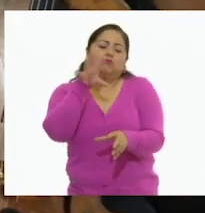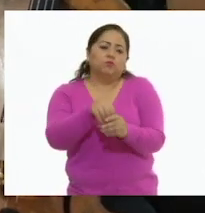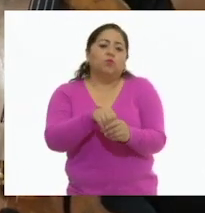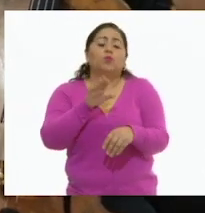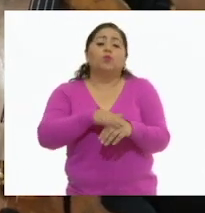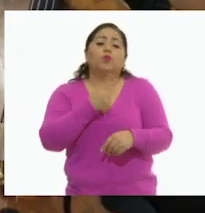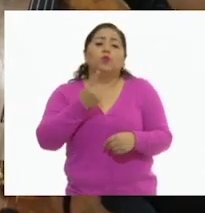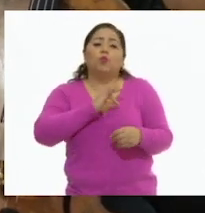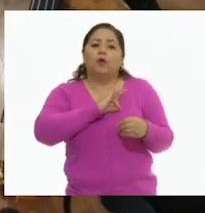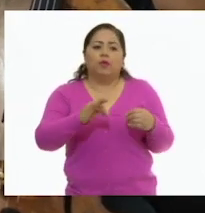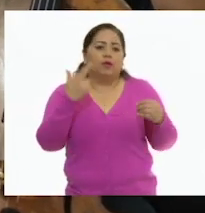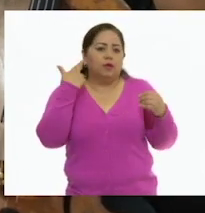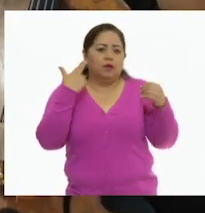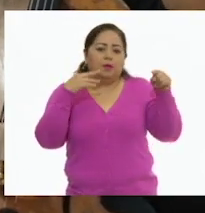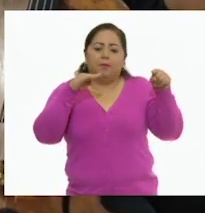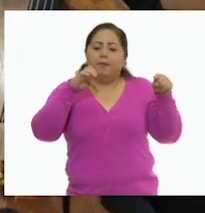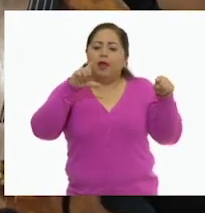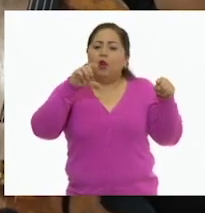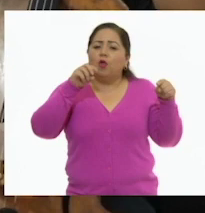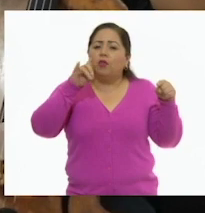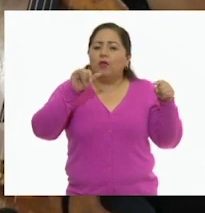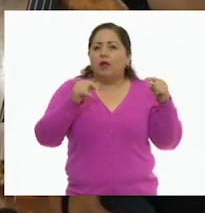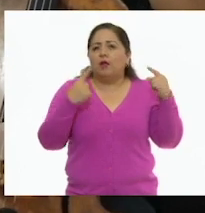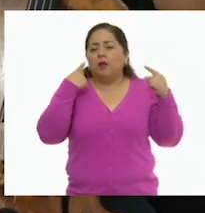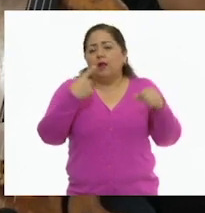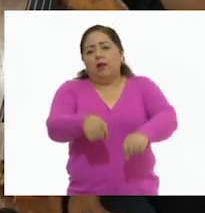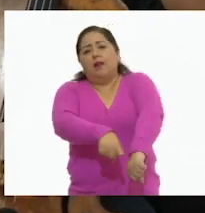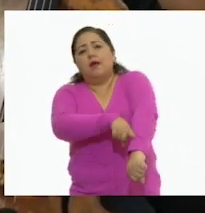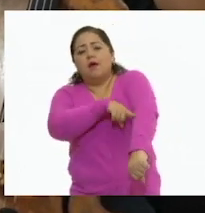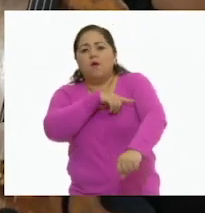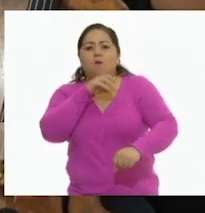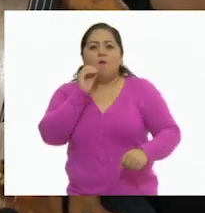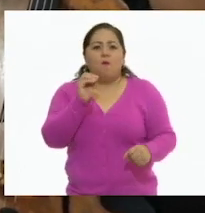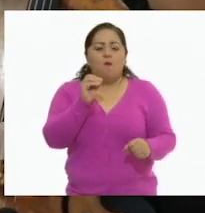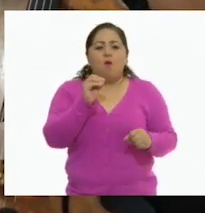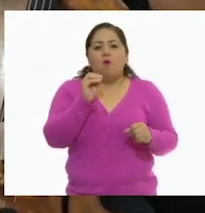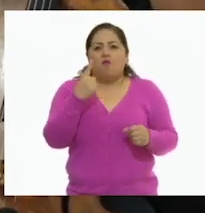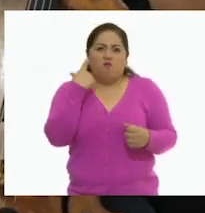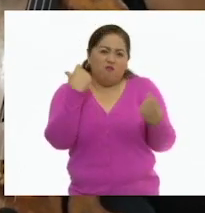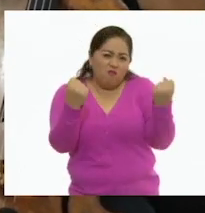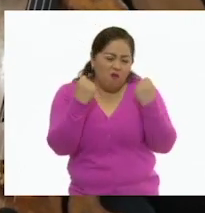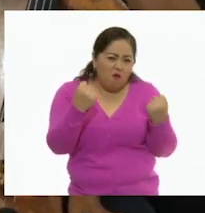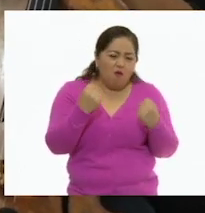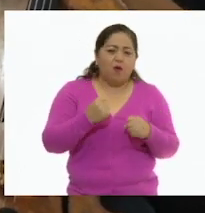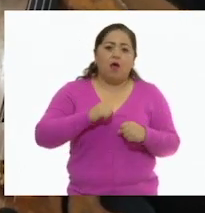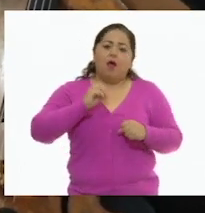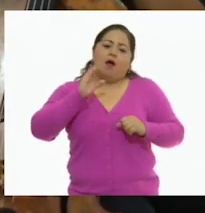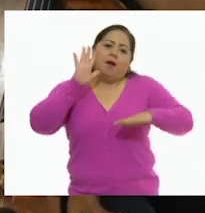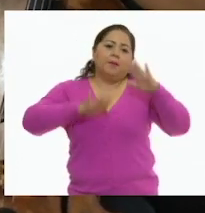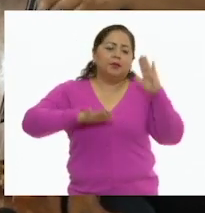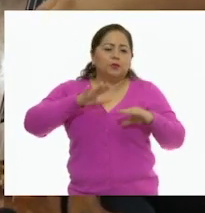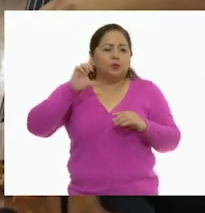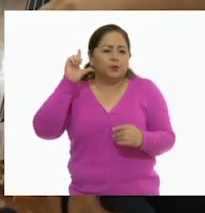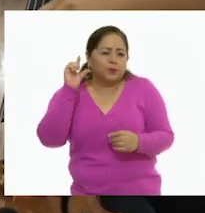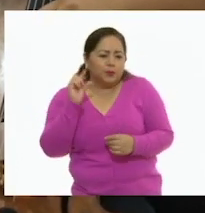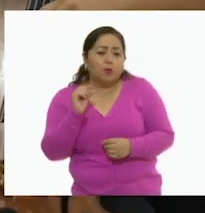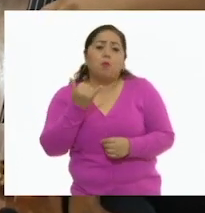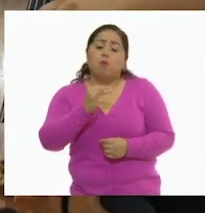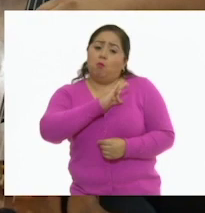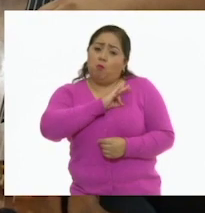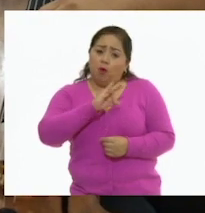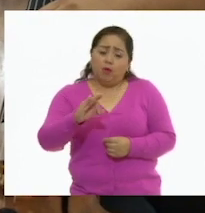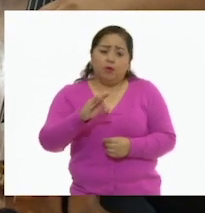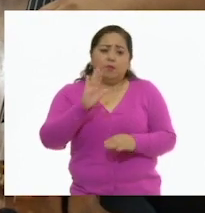debido a que puede tocar melodías tan largas y lentas y graves también, como un contrabajo, pero también puede